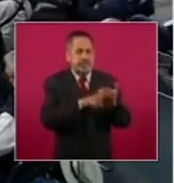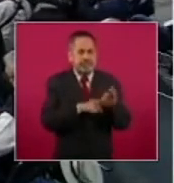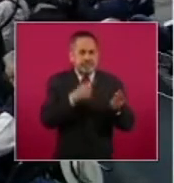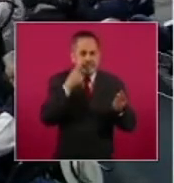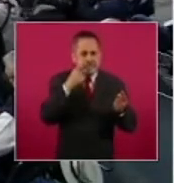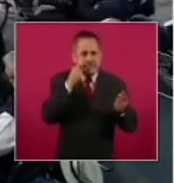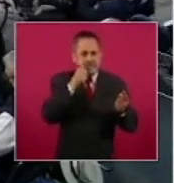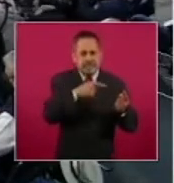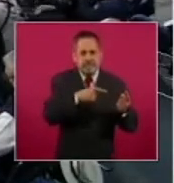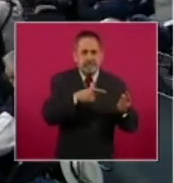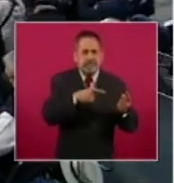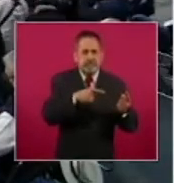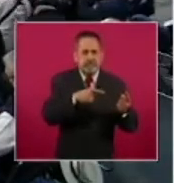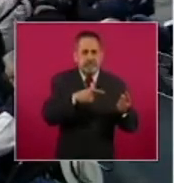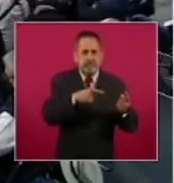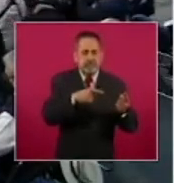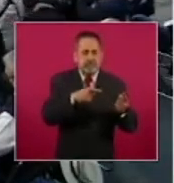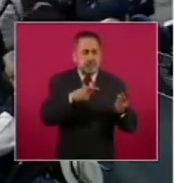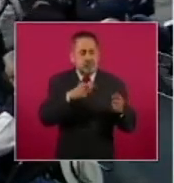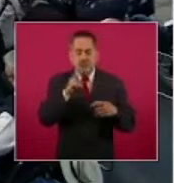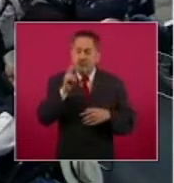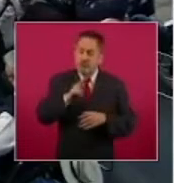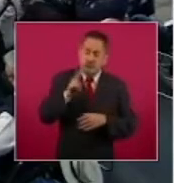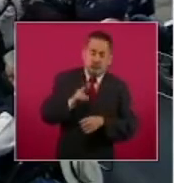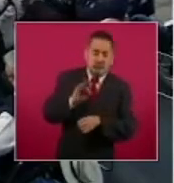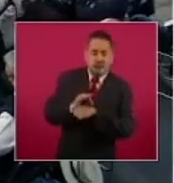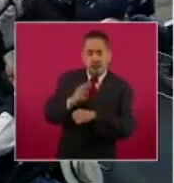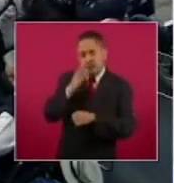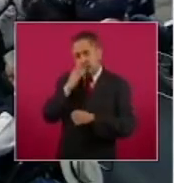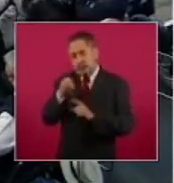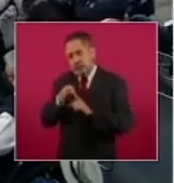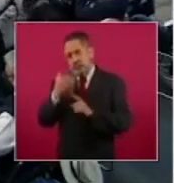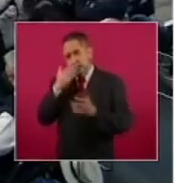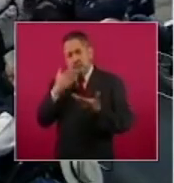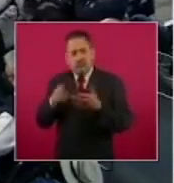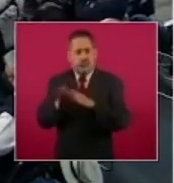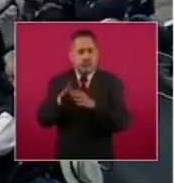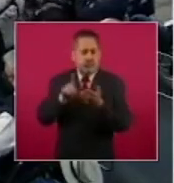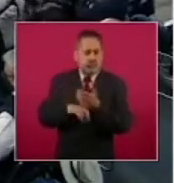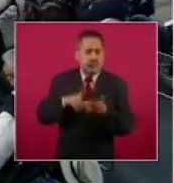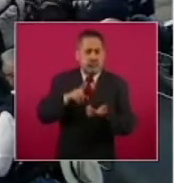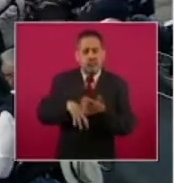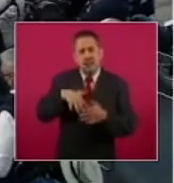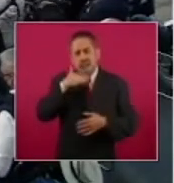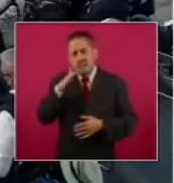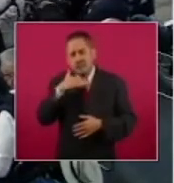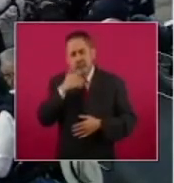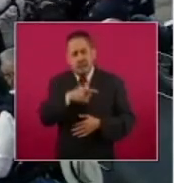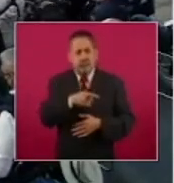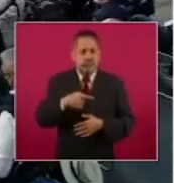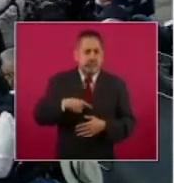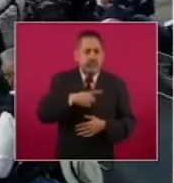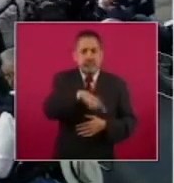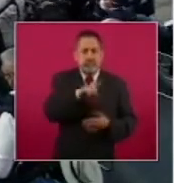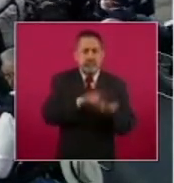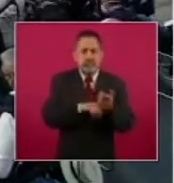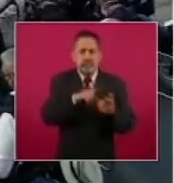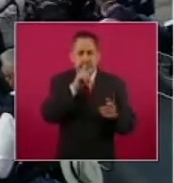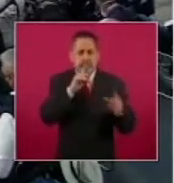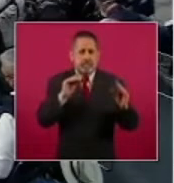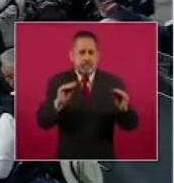más importante es la réplica que el presidente tiene. Esa réplica es todos